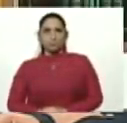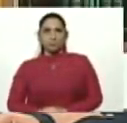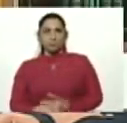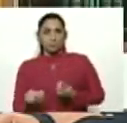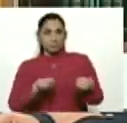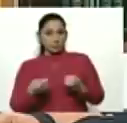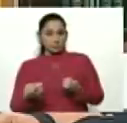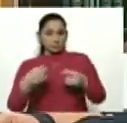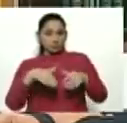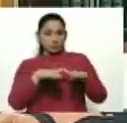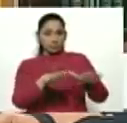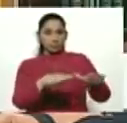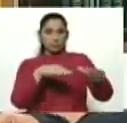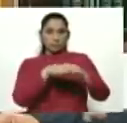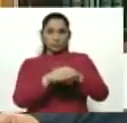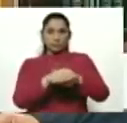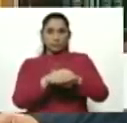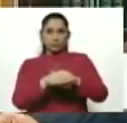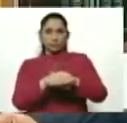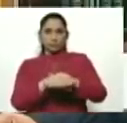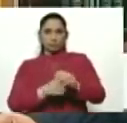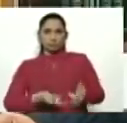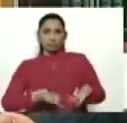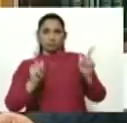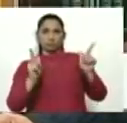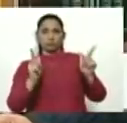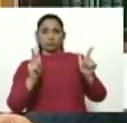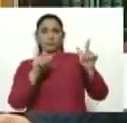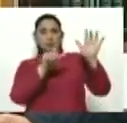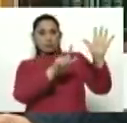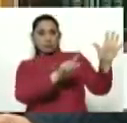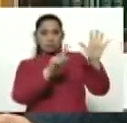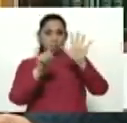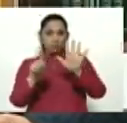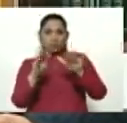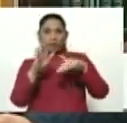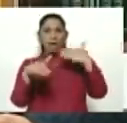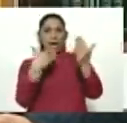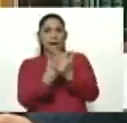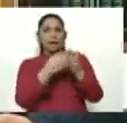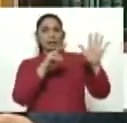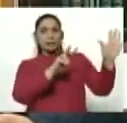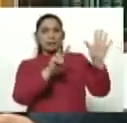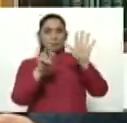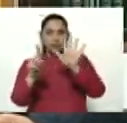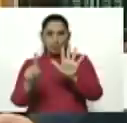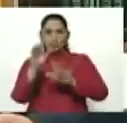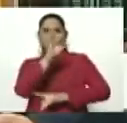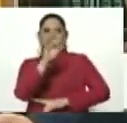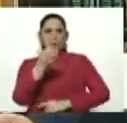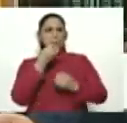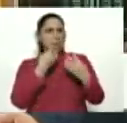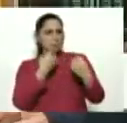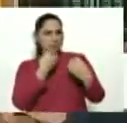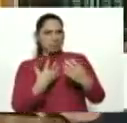servicio textil y de calzado se activó entre el 66 al 76%, muy bien.